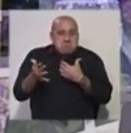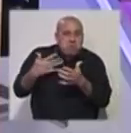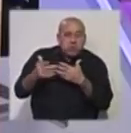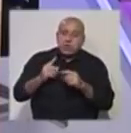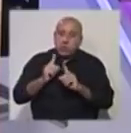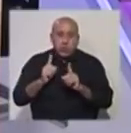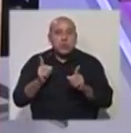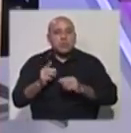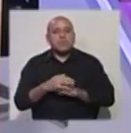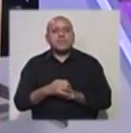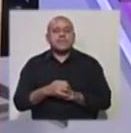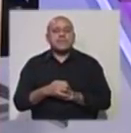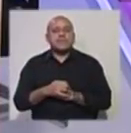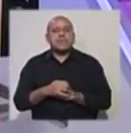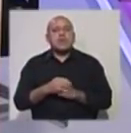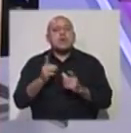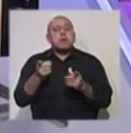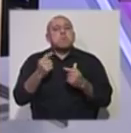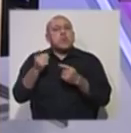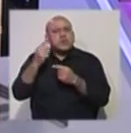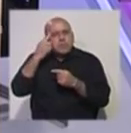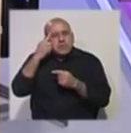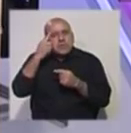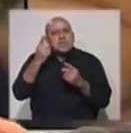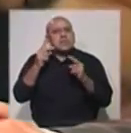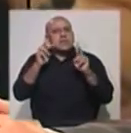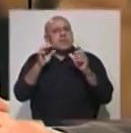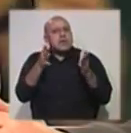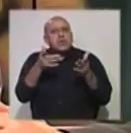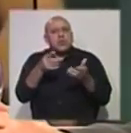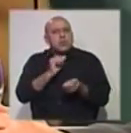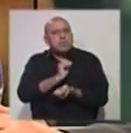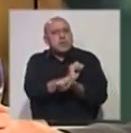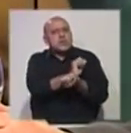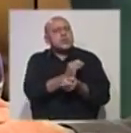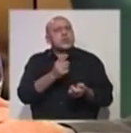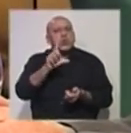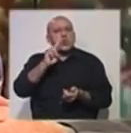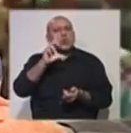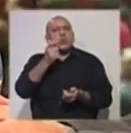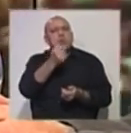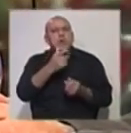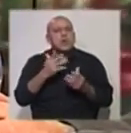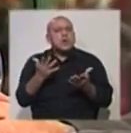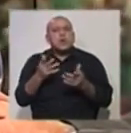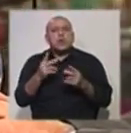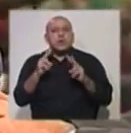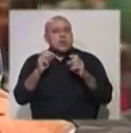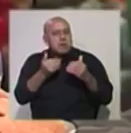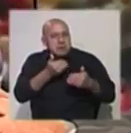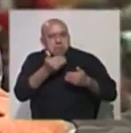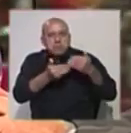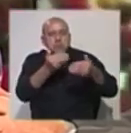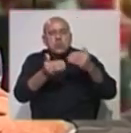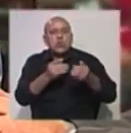nosotros? Gerardo, tus primeras impresiones sobre esto que aconteció en las últimas horas, sobre los últimos desarrollos, Lula